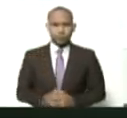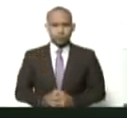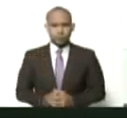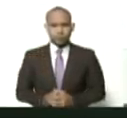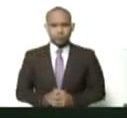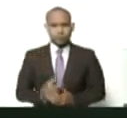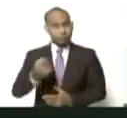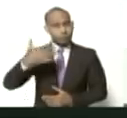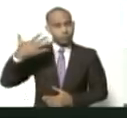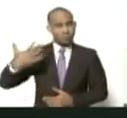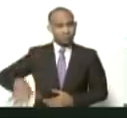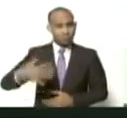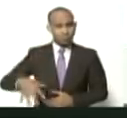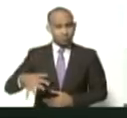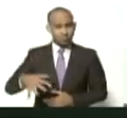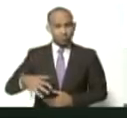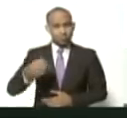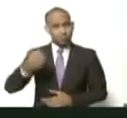grave, muy grave.